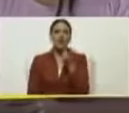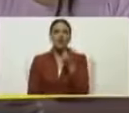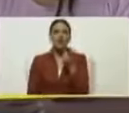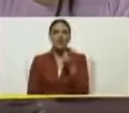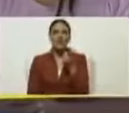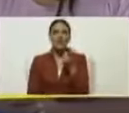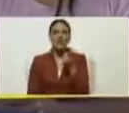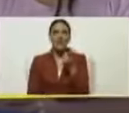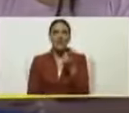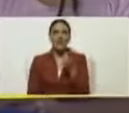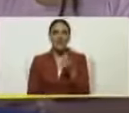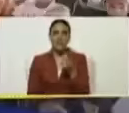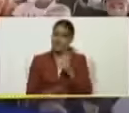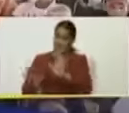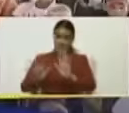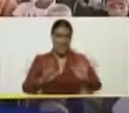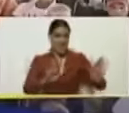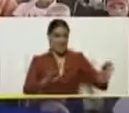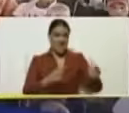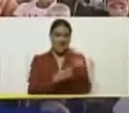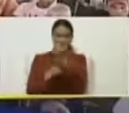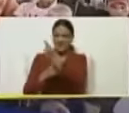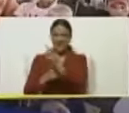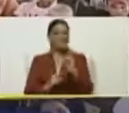acuerdo, ya va.